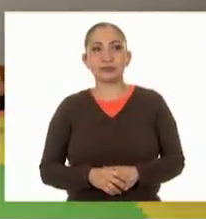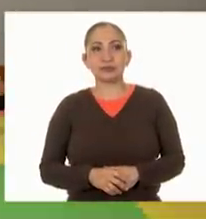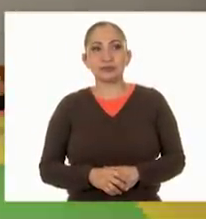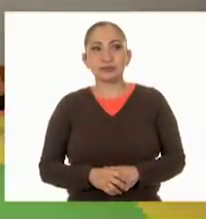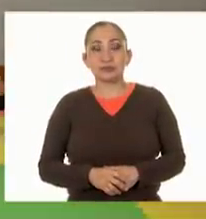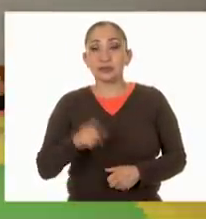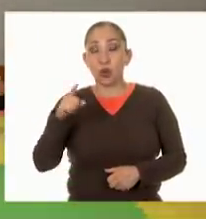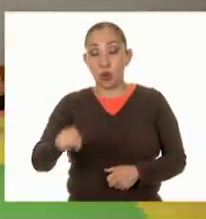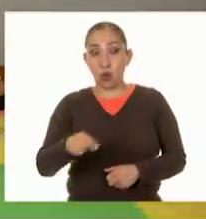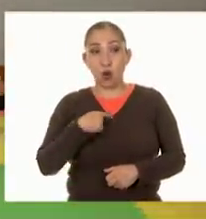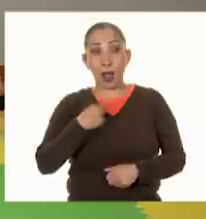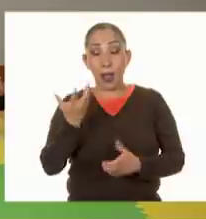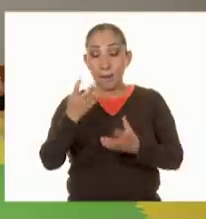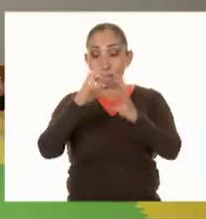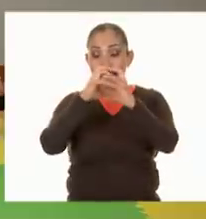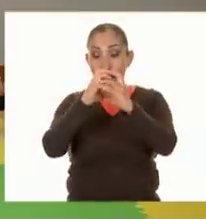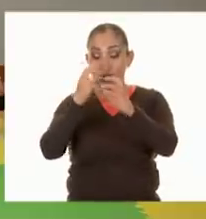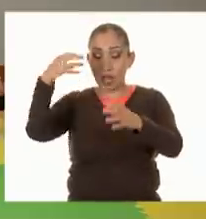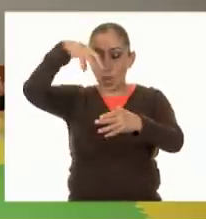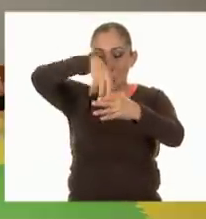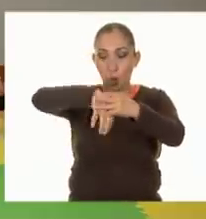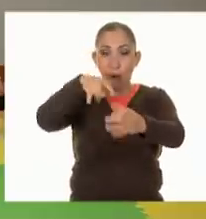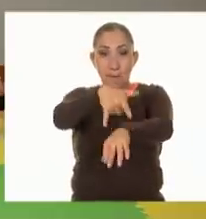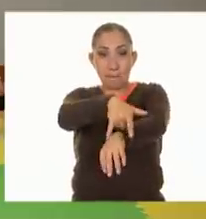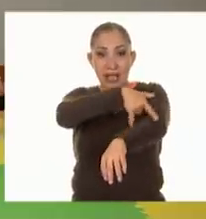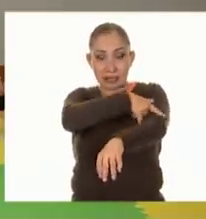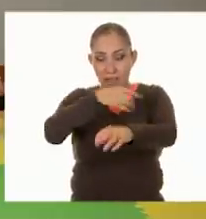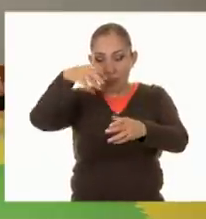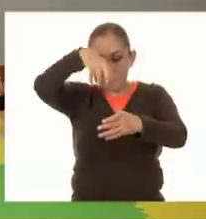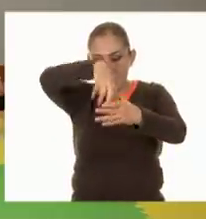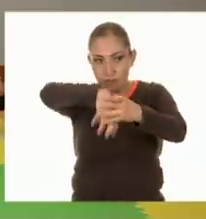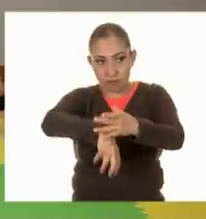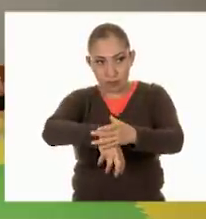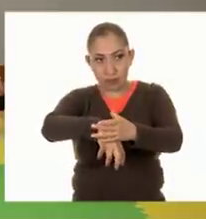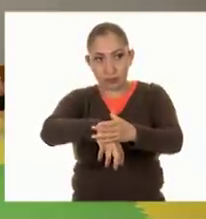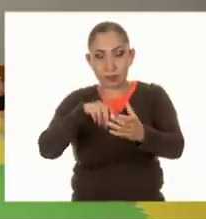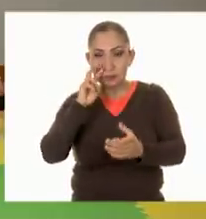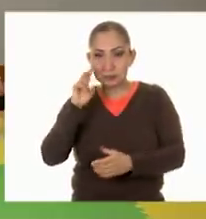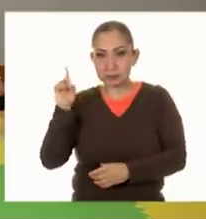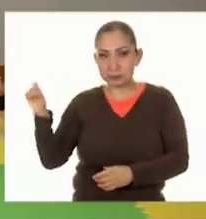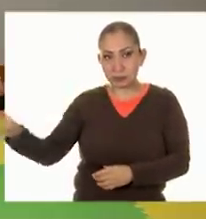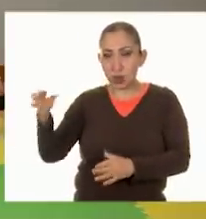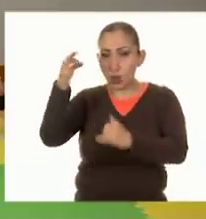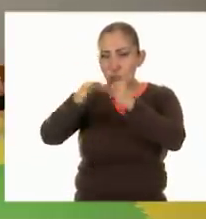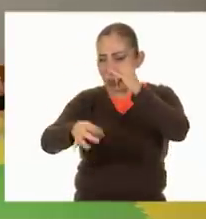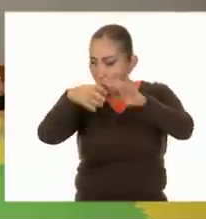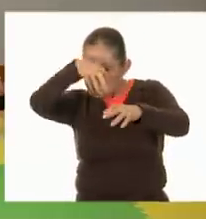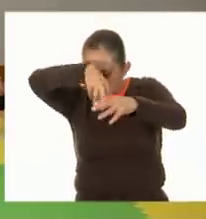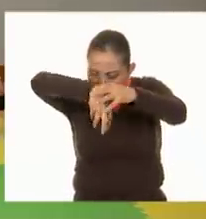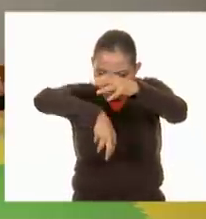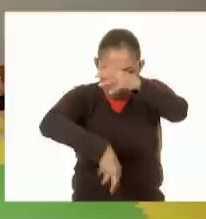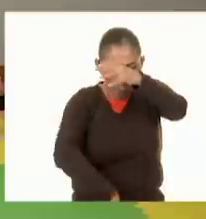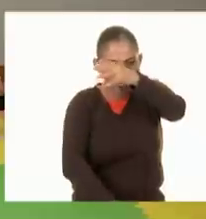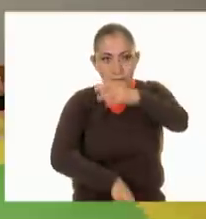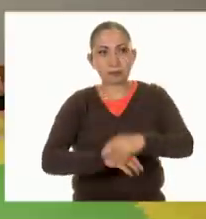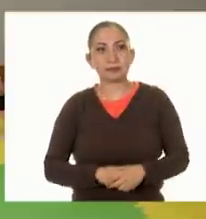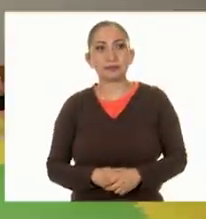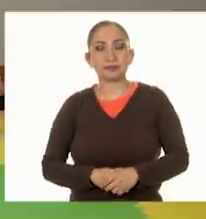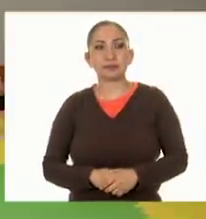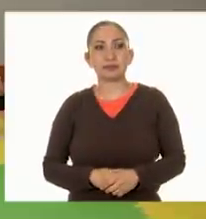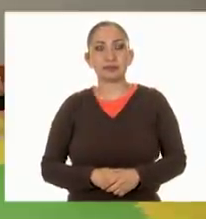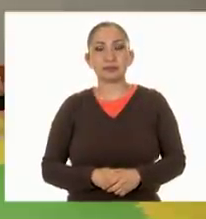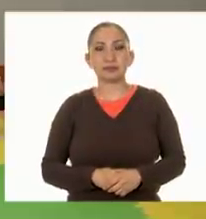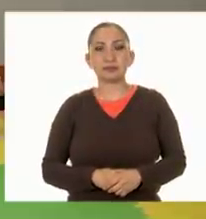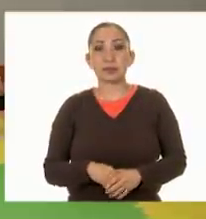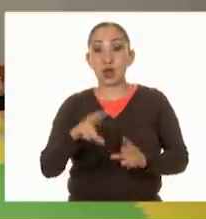Deberás colocar la pelota dentro de la media, llevándola hasta el fondo, tratando de